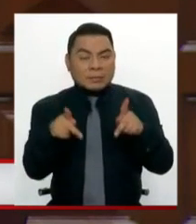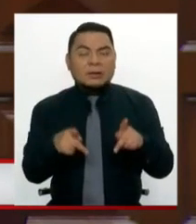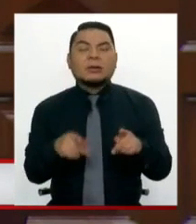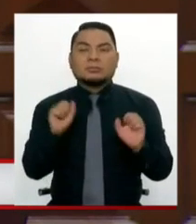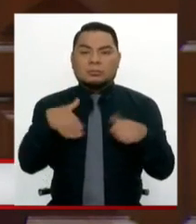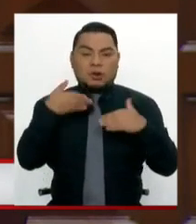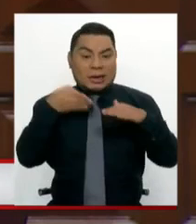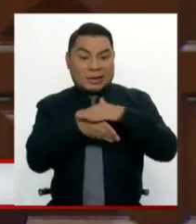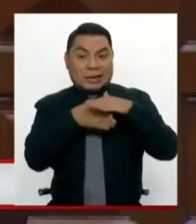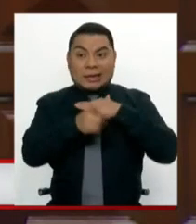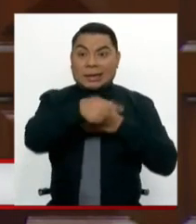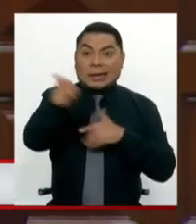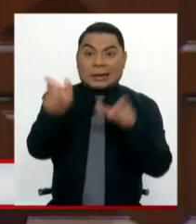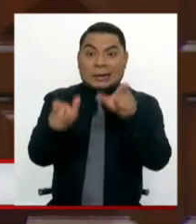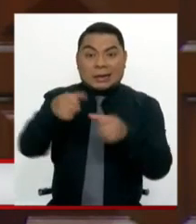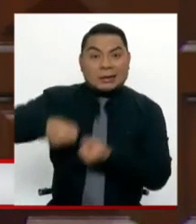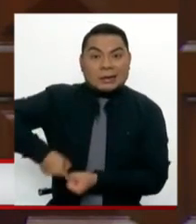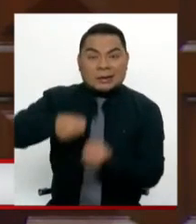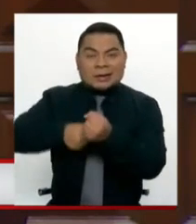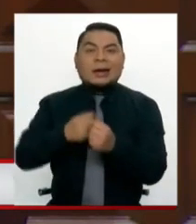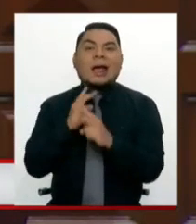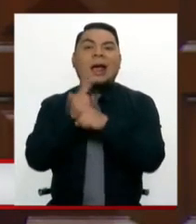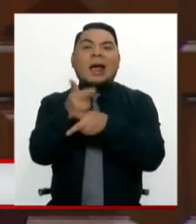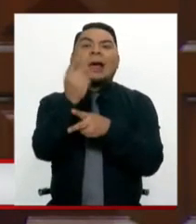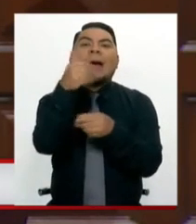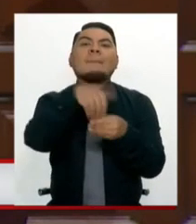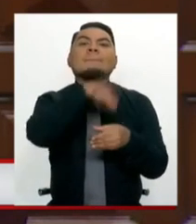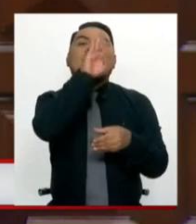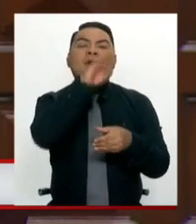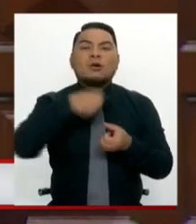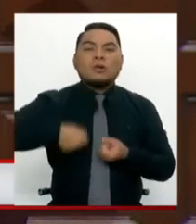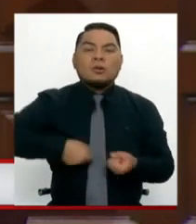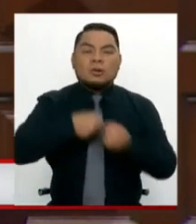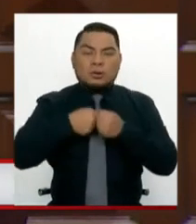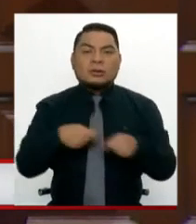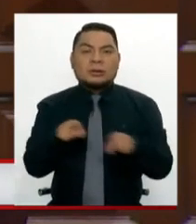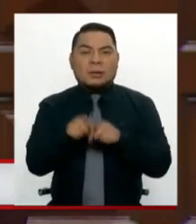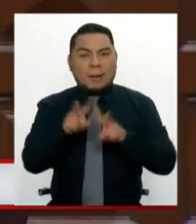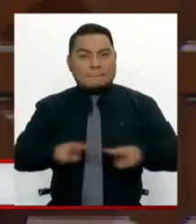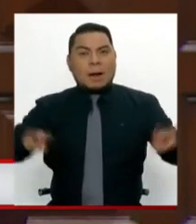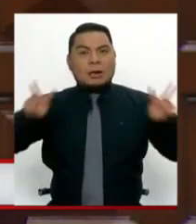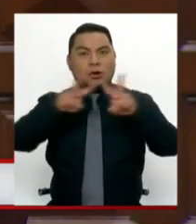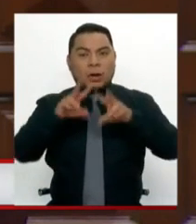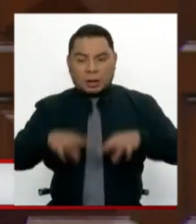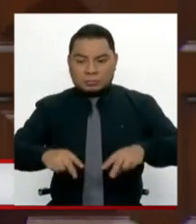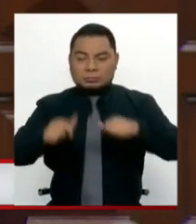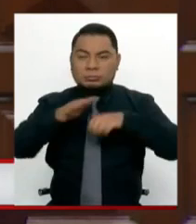acceder a créditos de Agrobanco, la valoración económica del capital